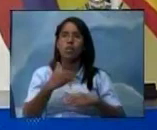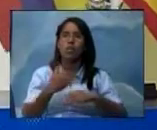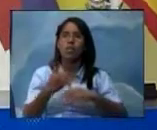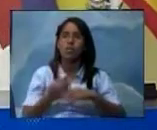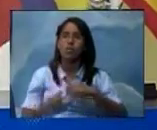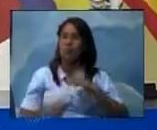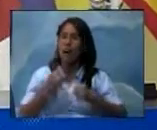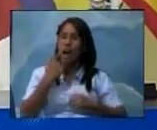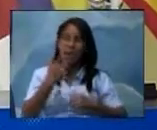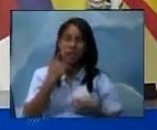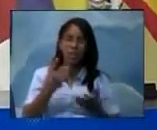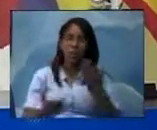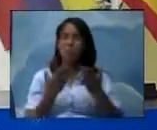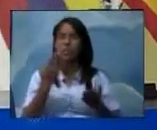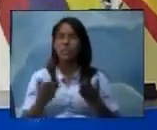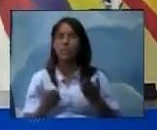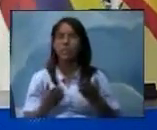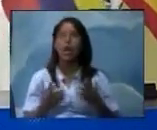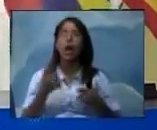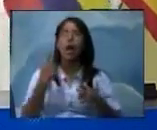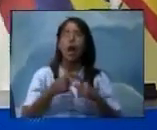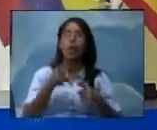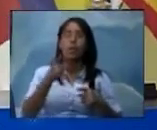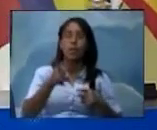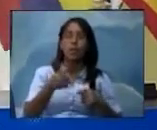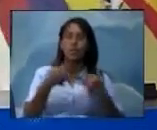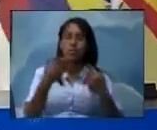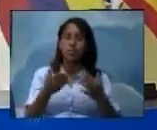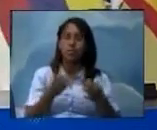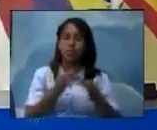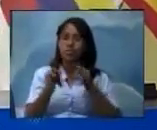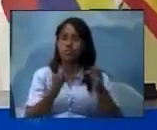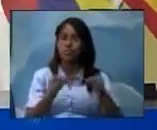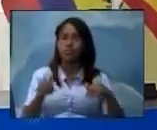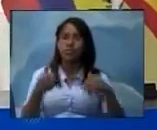una competencia. Ah, pero él